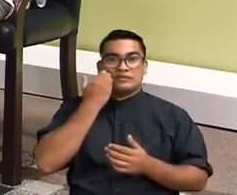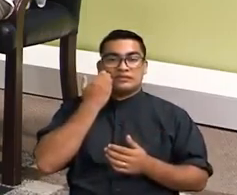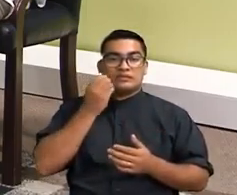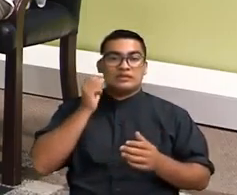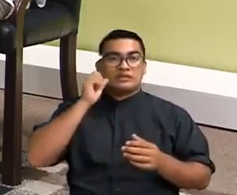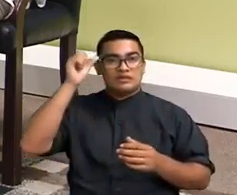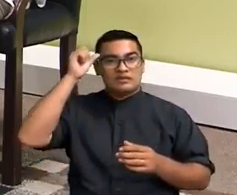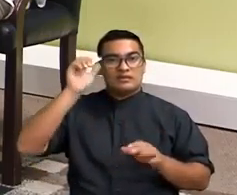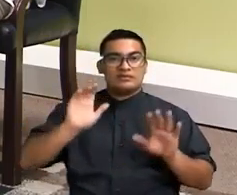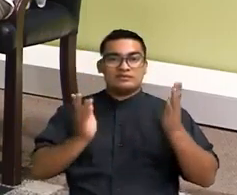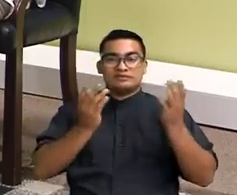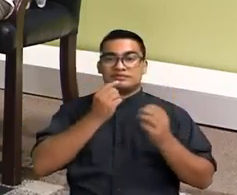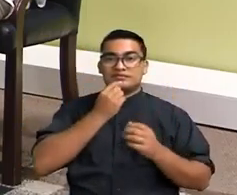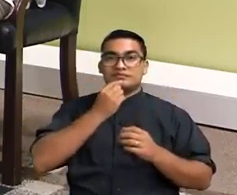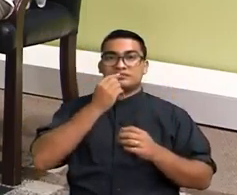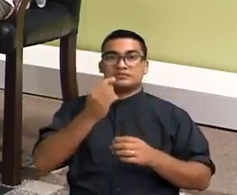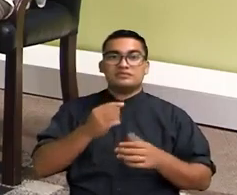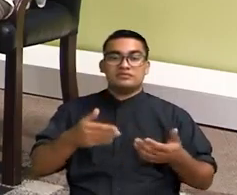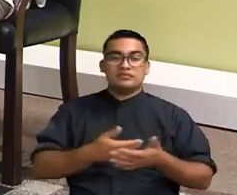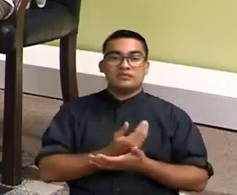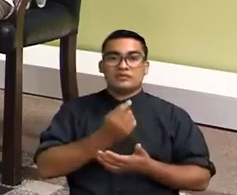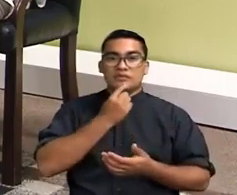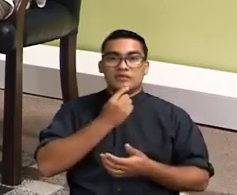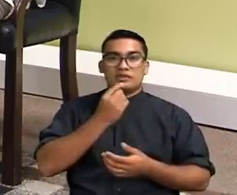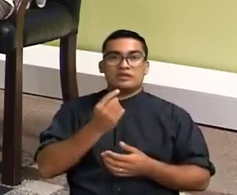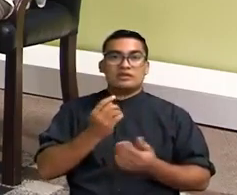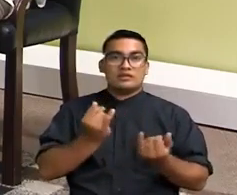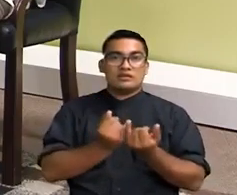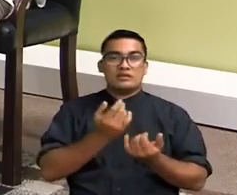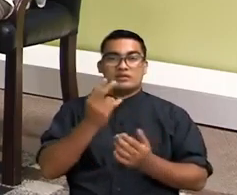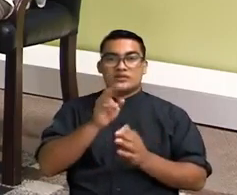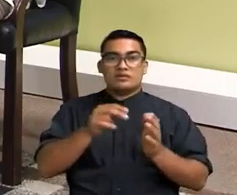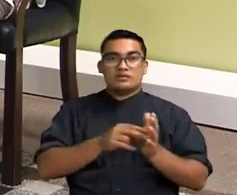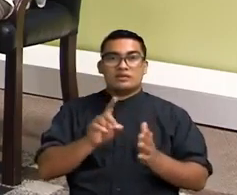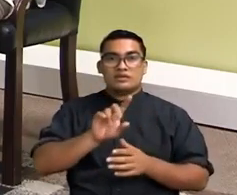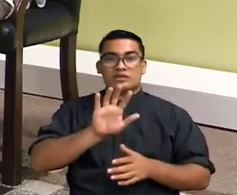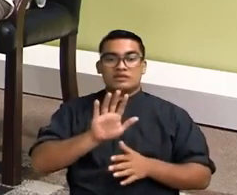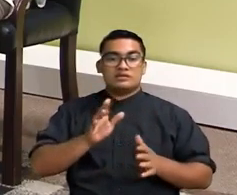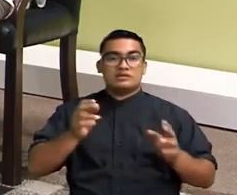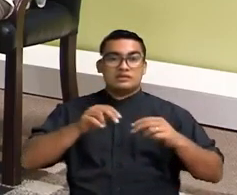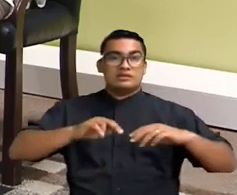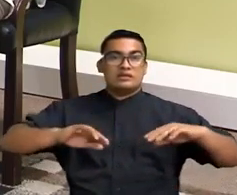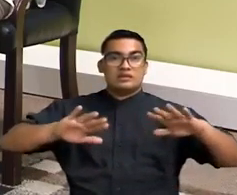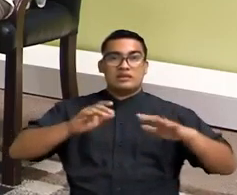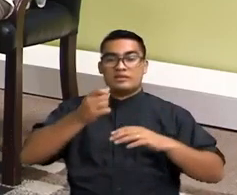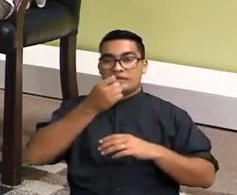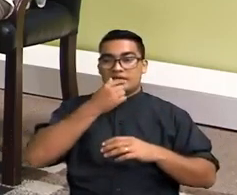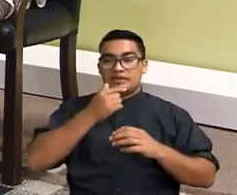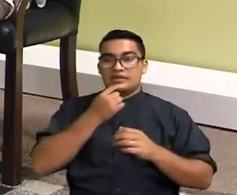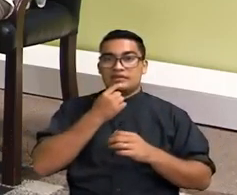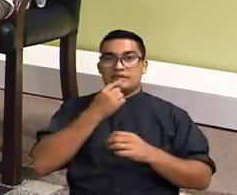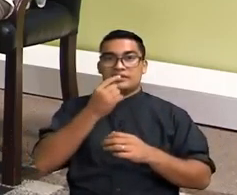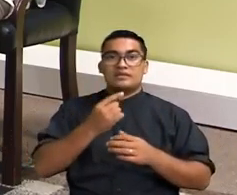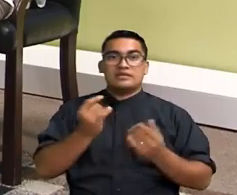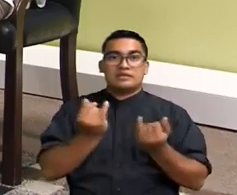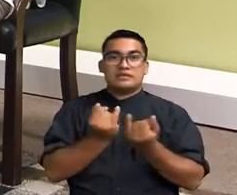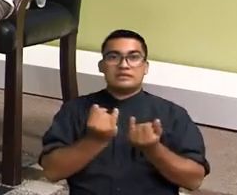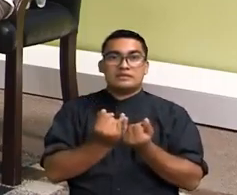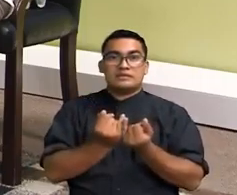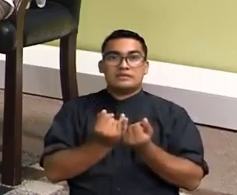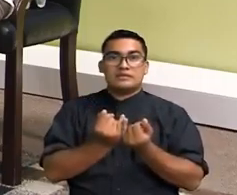adultos mayores. Así y obviamente con la innovación desde el 2015 de la medicina natural y las terapias complementarias que son